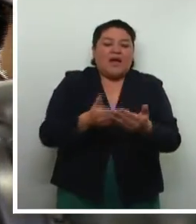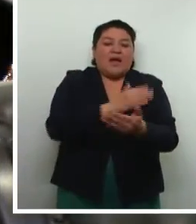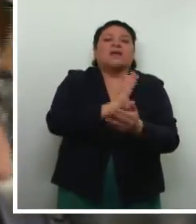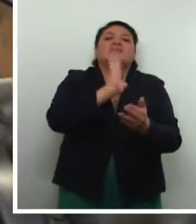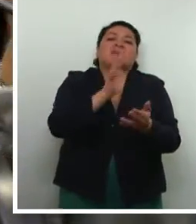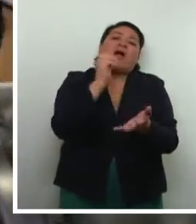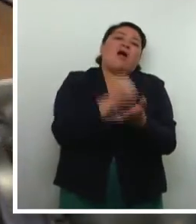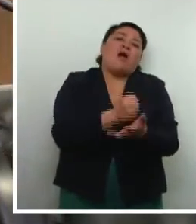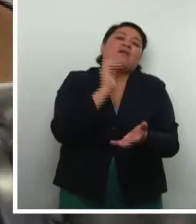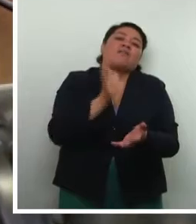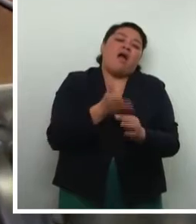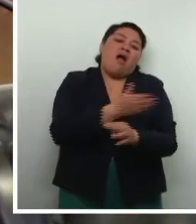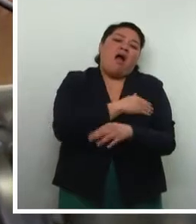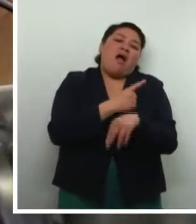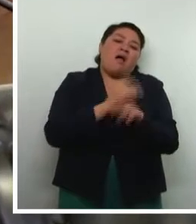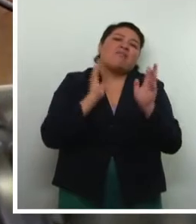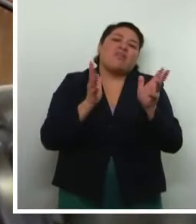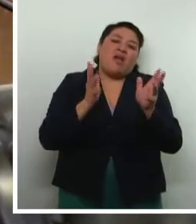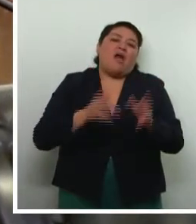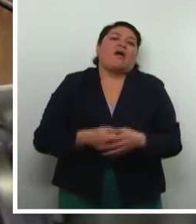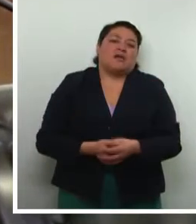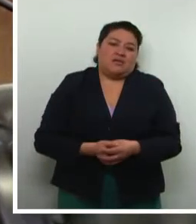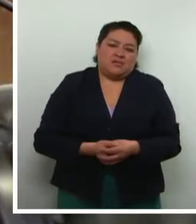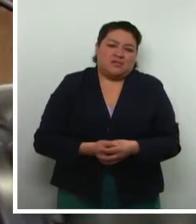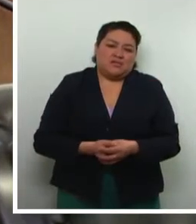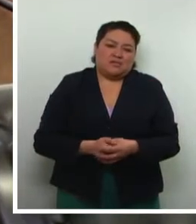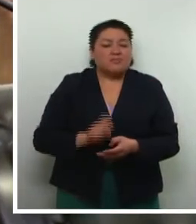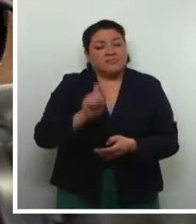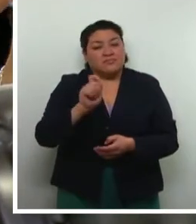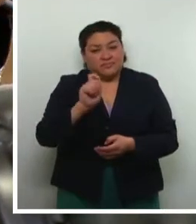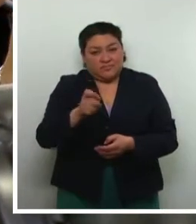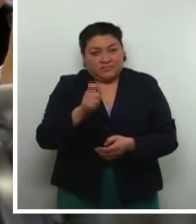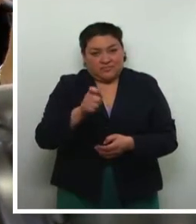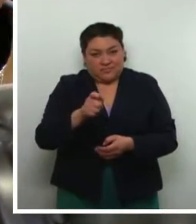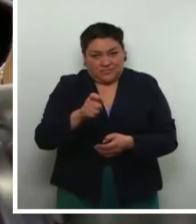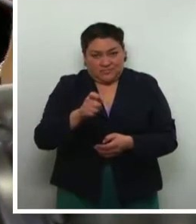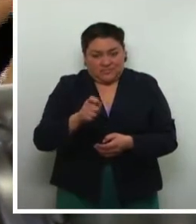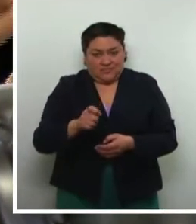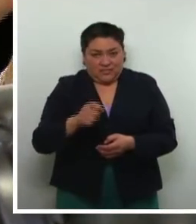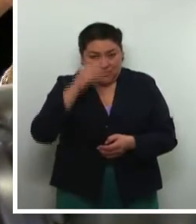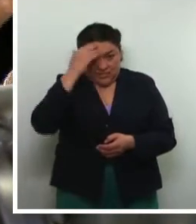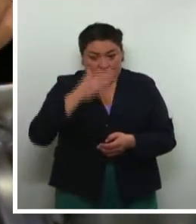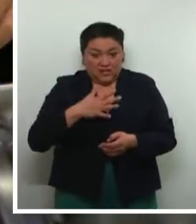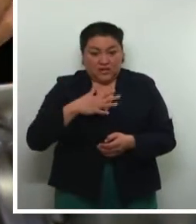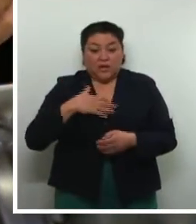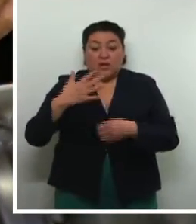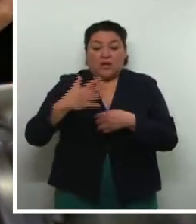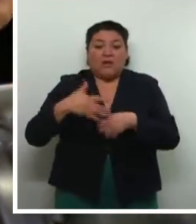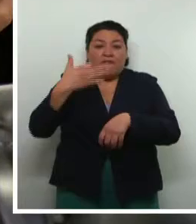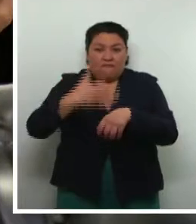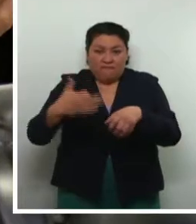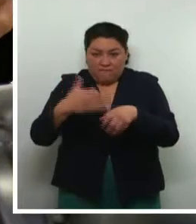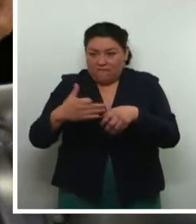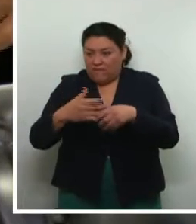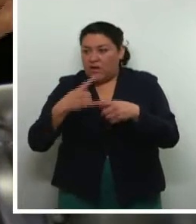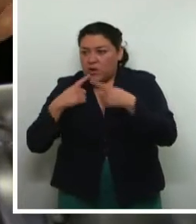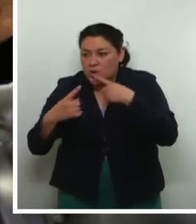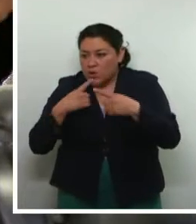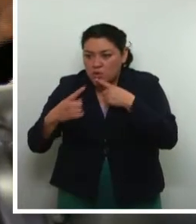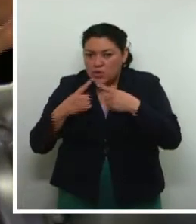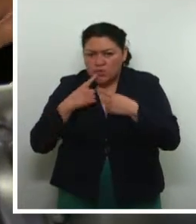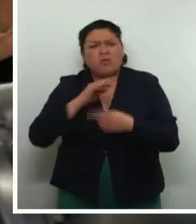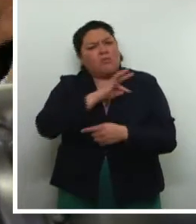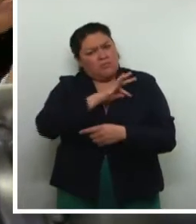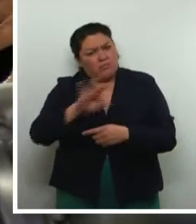estaba votada. Esto no significa que no tengamos un camino para resolverlo. Por eso existe